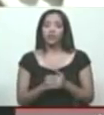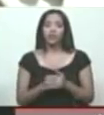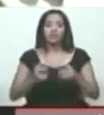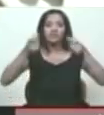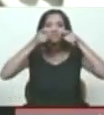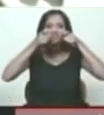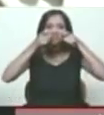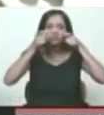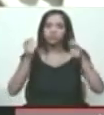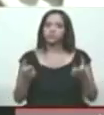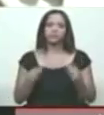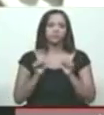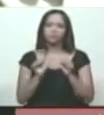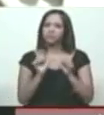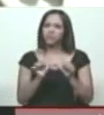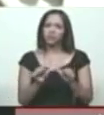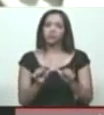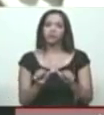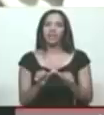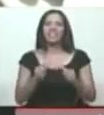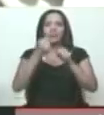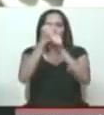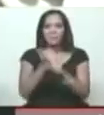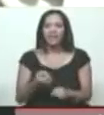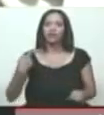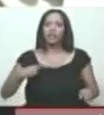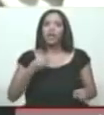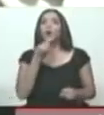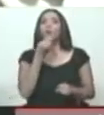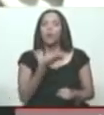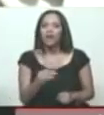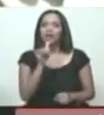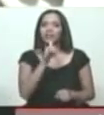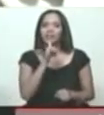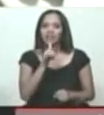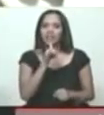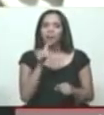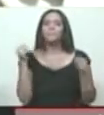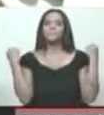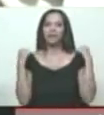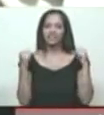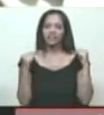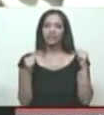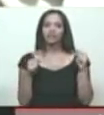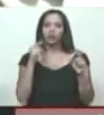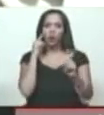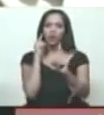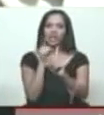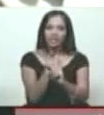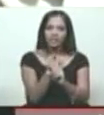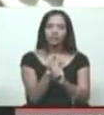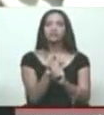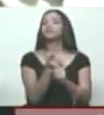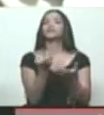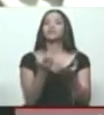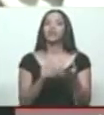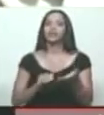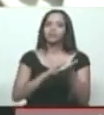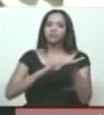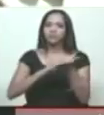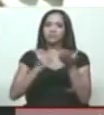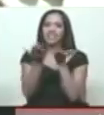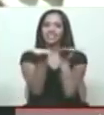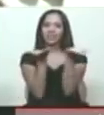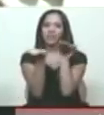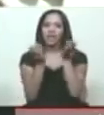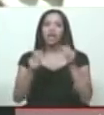guardia, ¿no? Espero tener buenas noticias prácticas, concretas, de restablecimiento del servicio